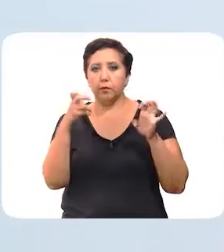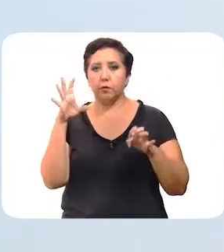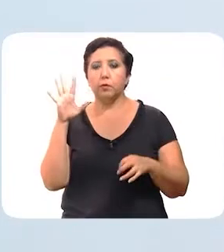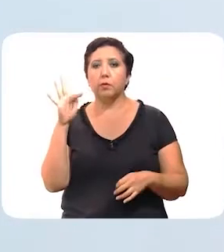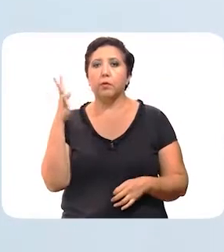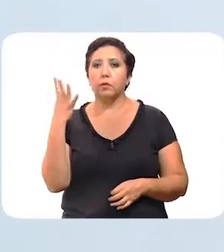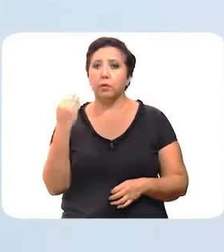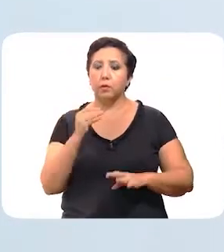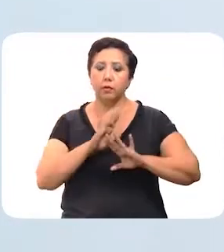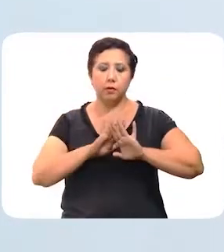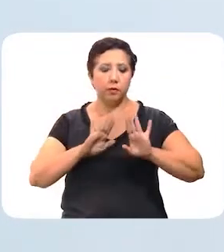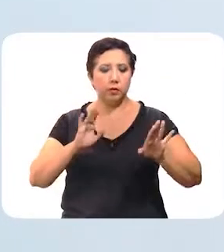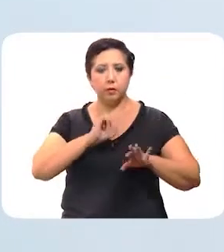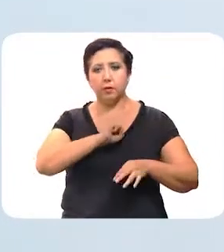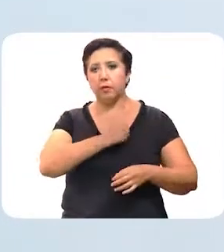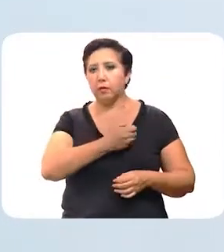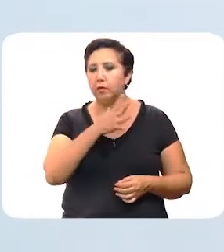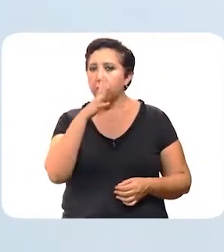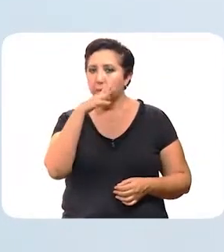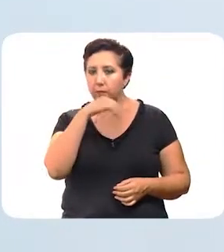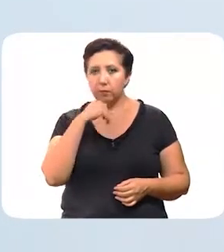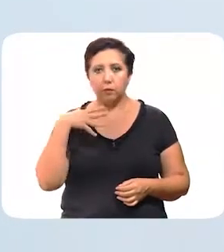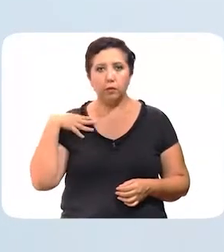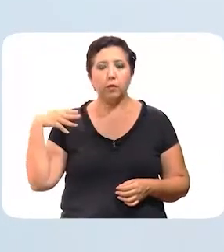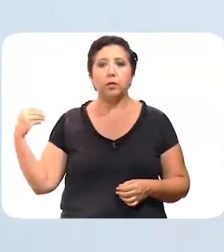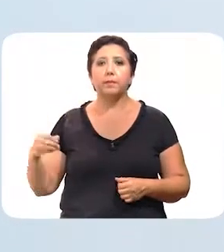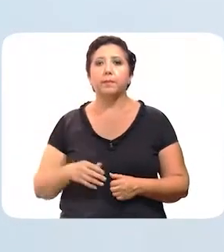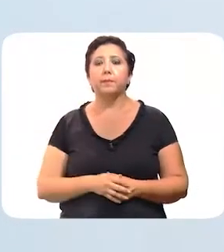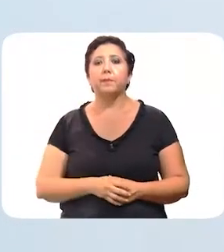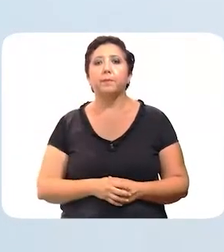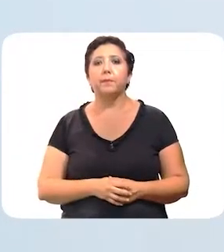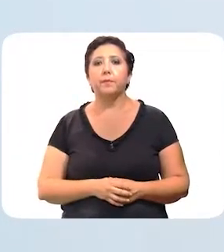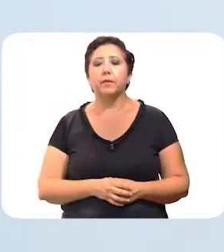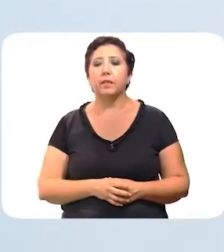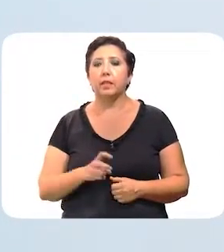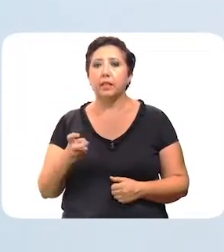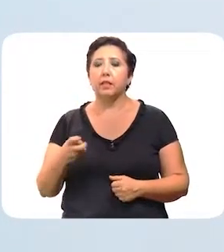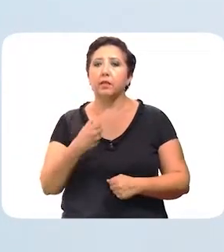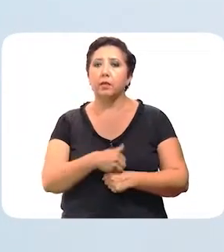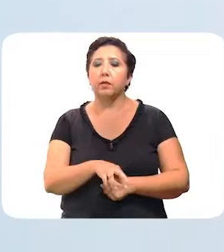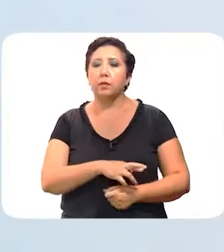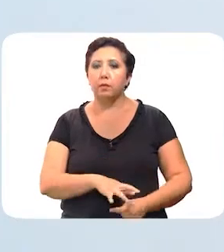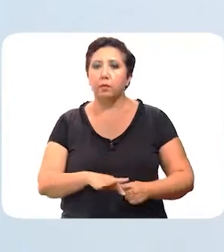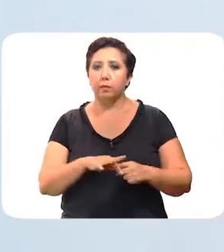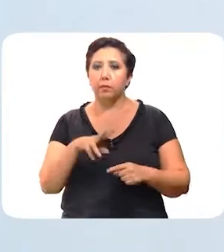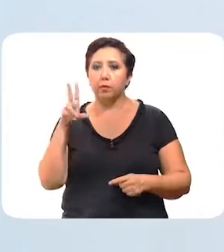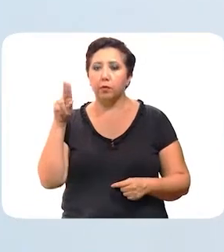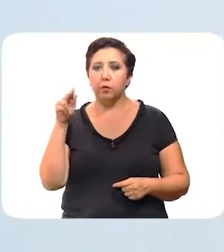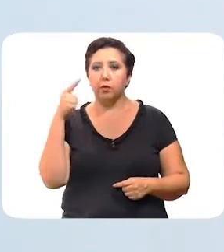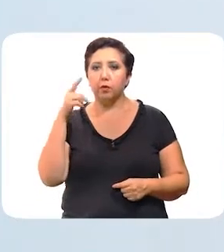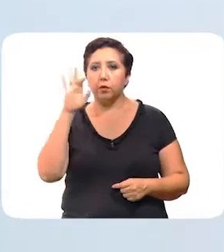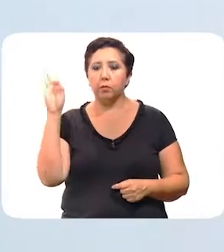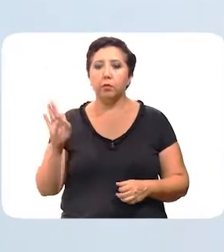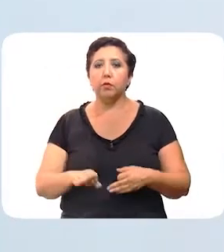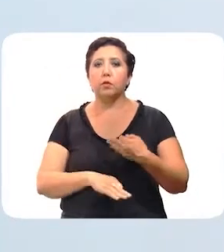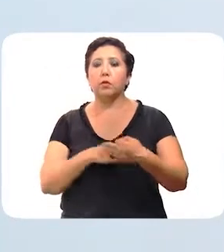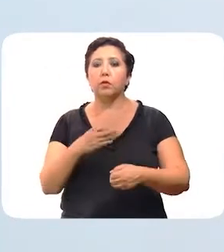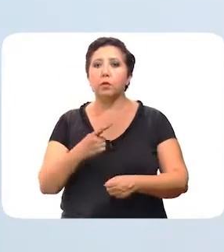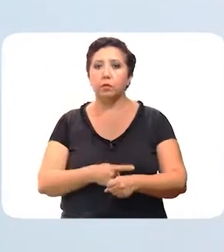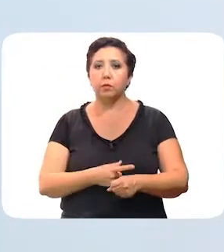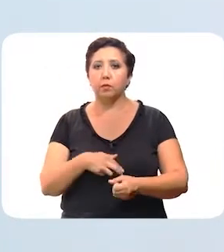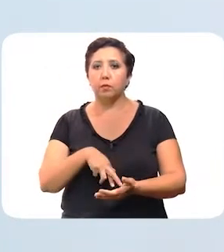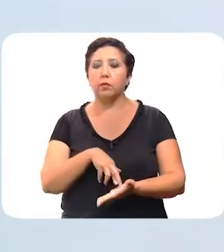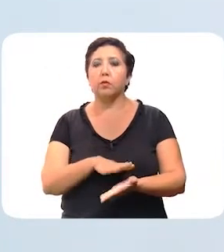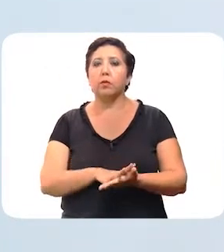27.849 pacientes ya se recuperaron, no presentan síntomas ni pueden contagiar. Esta cifra representa el 87% del total de